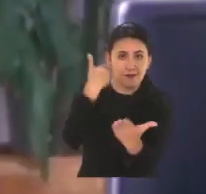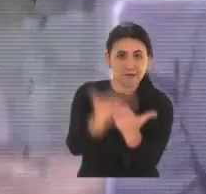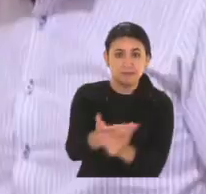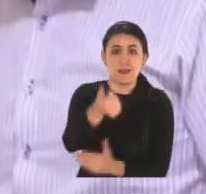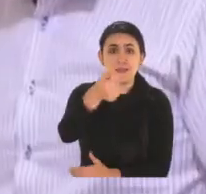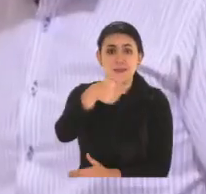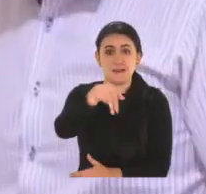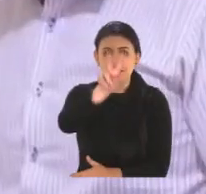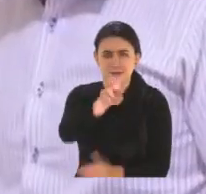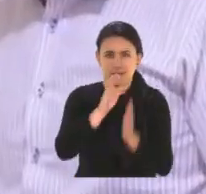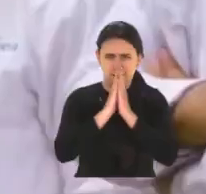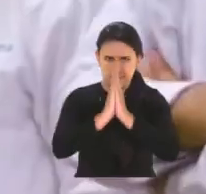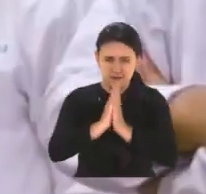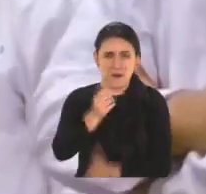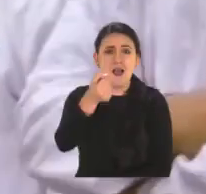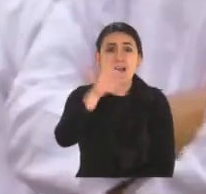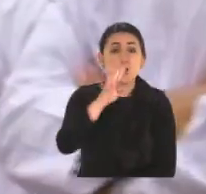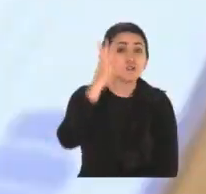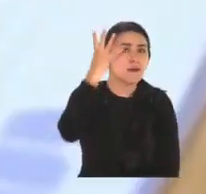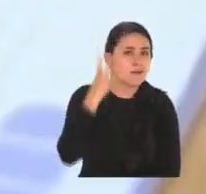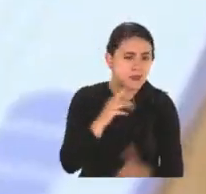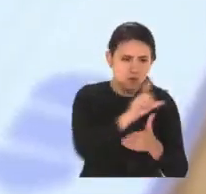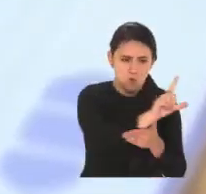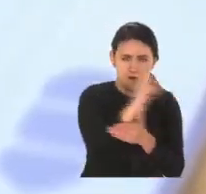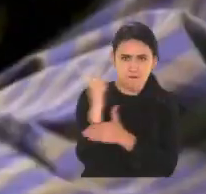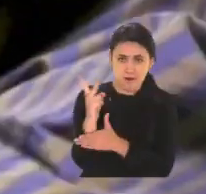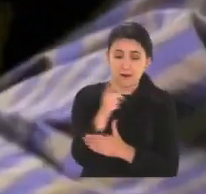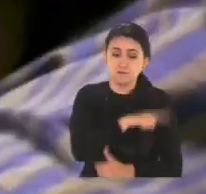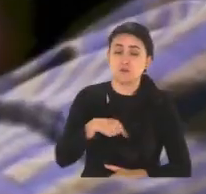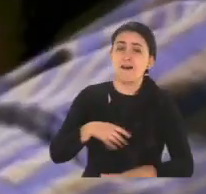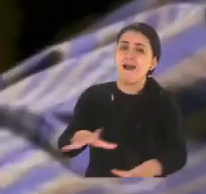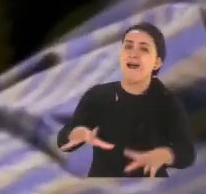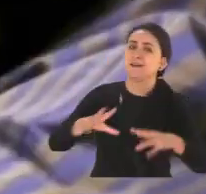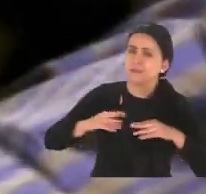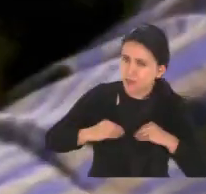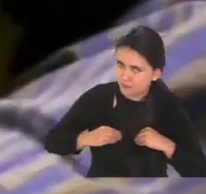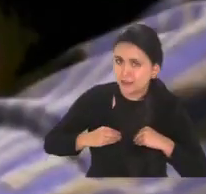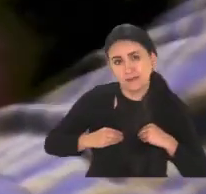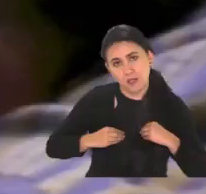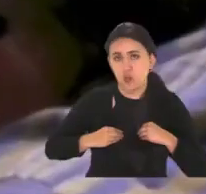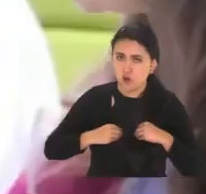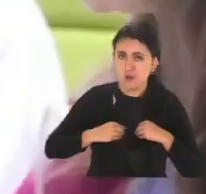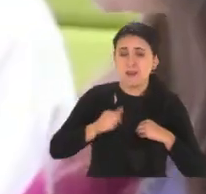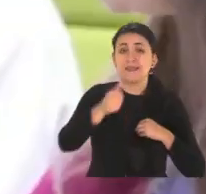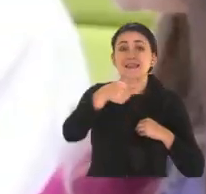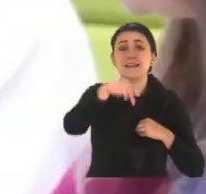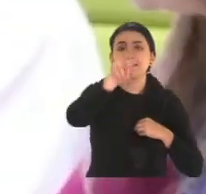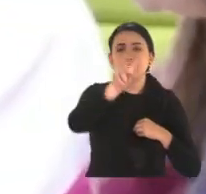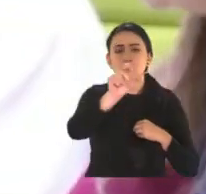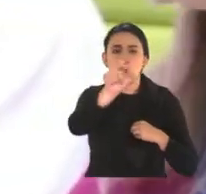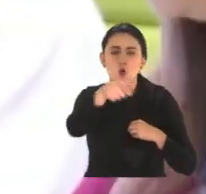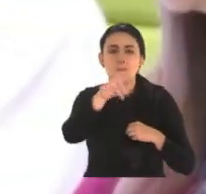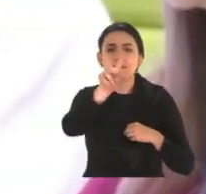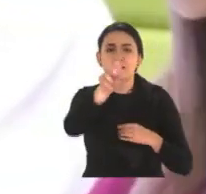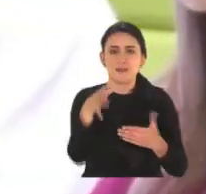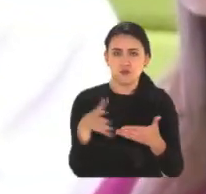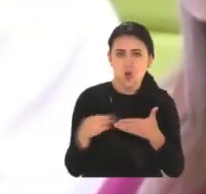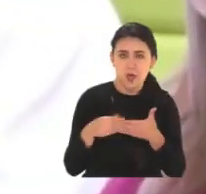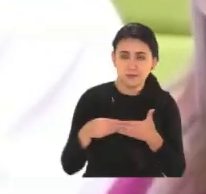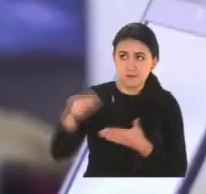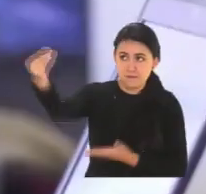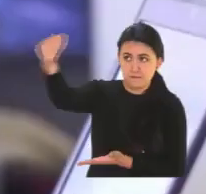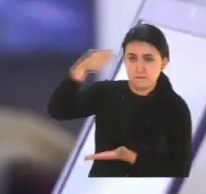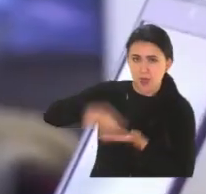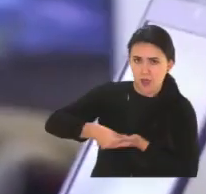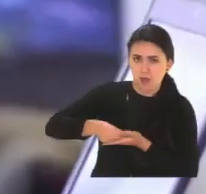de noviembre. Son 14 días hábiles para aceptar la oferta de $7,7 por acción ofrecida por los Gilinski, un